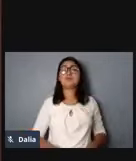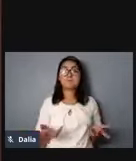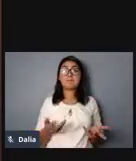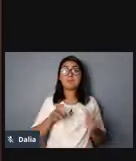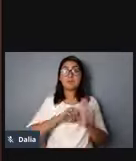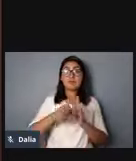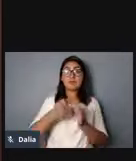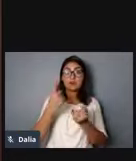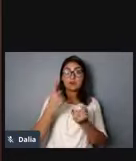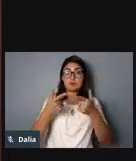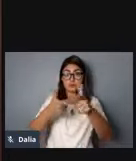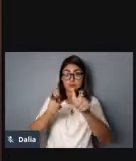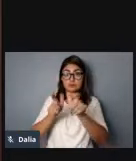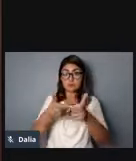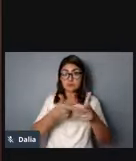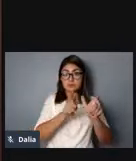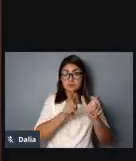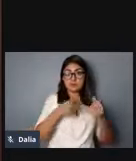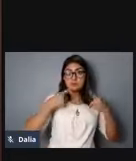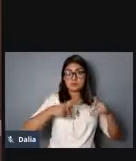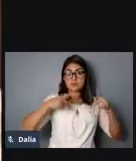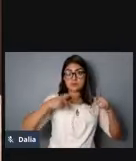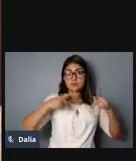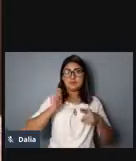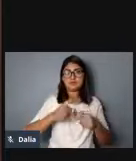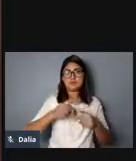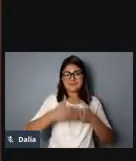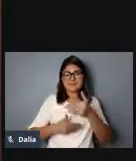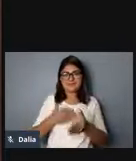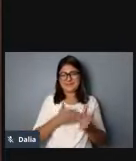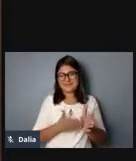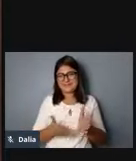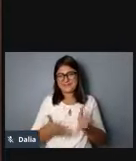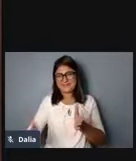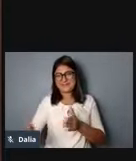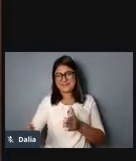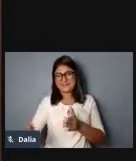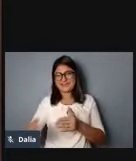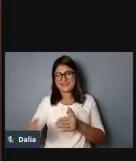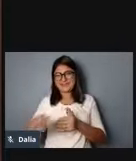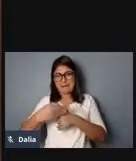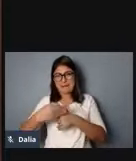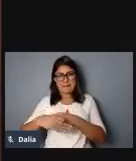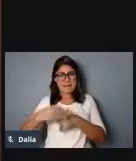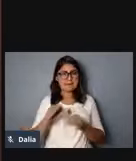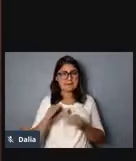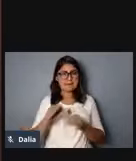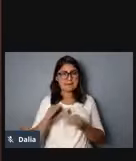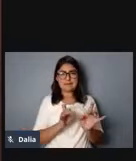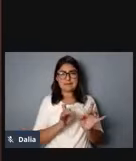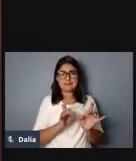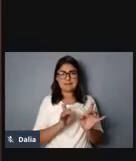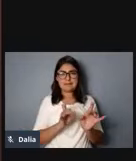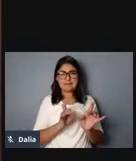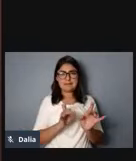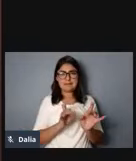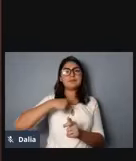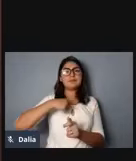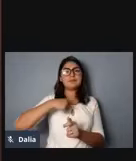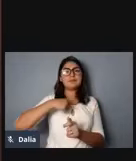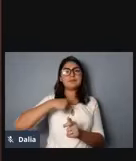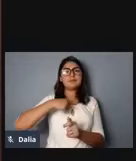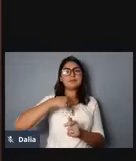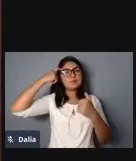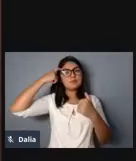transitorios, es fundamental que entendamos que el significado de haber salido, pues de